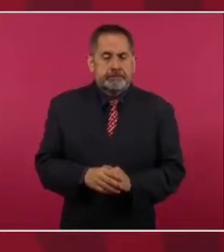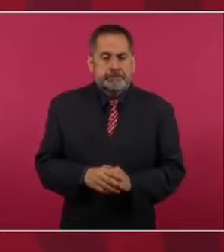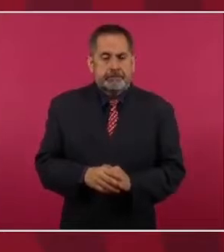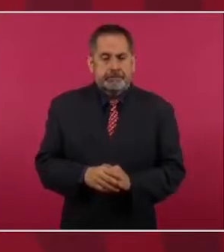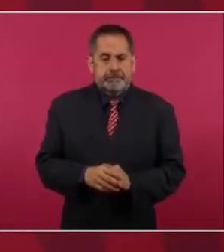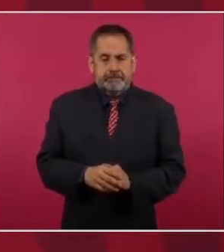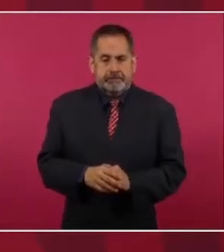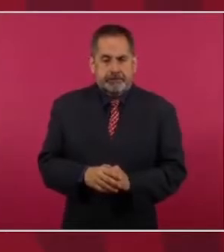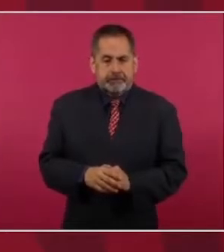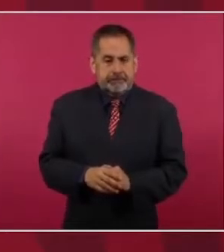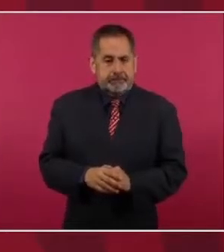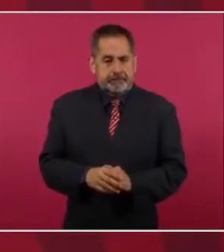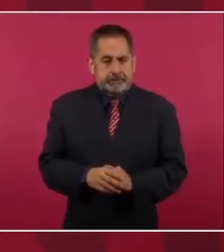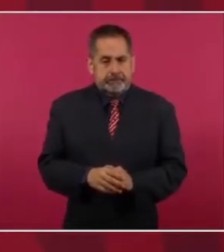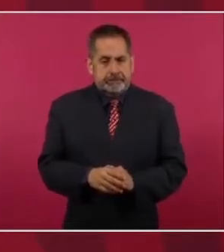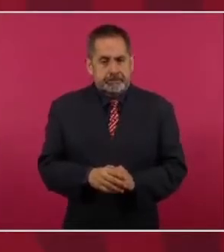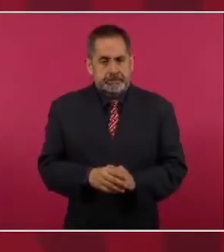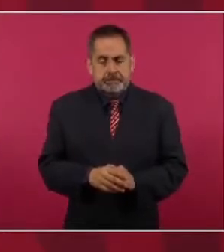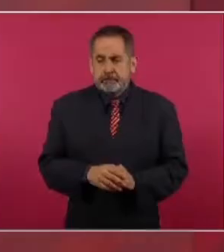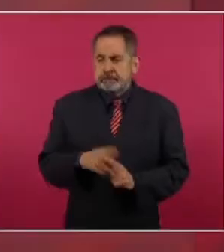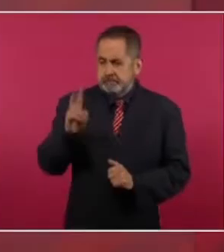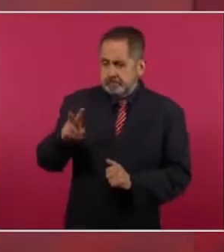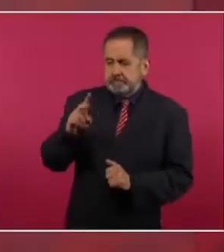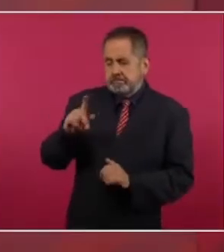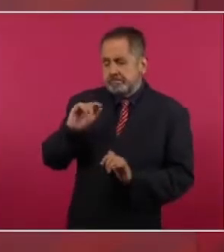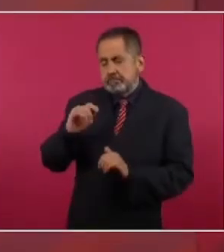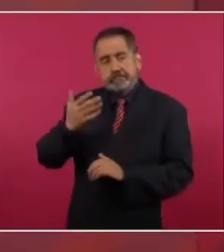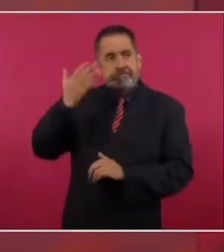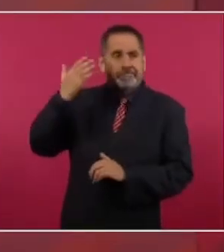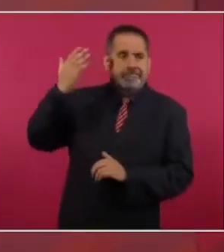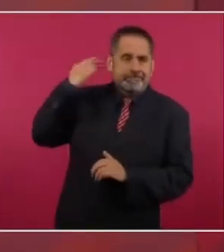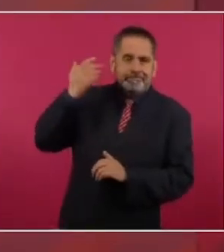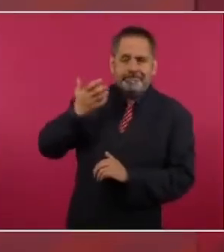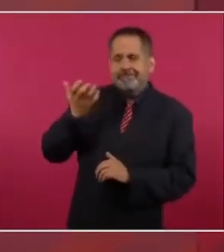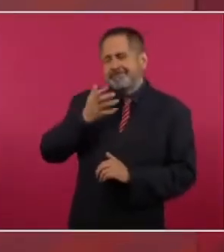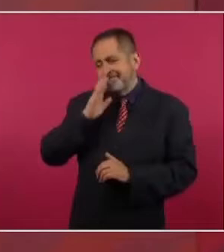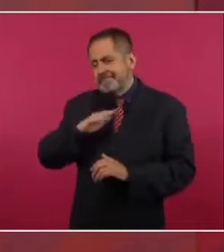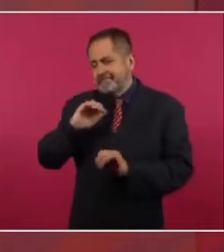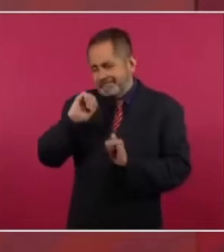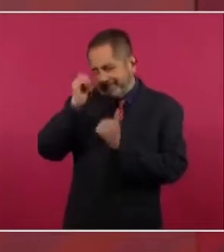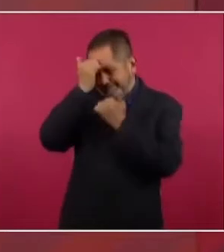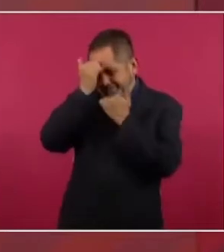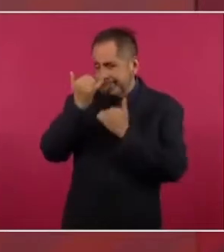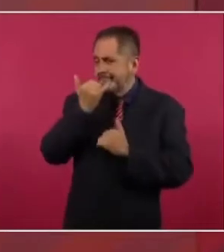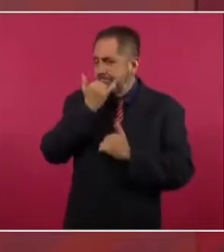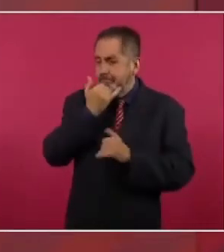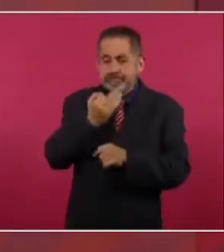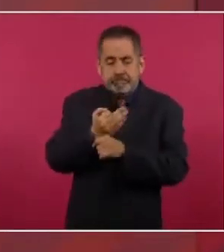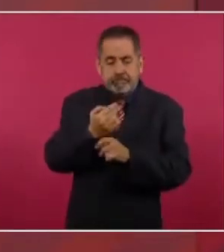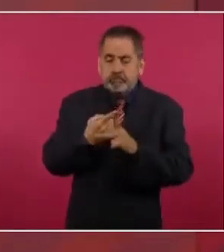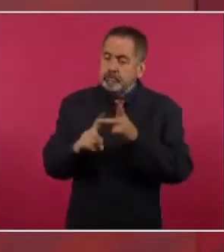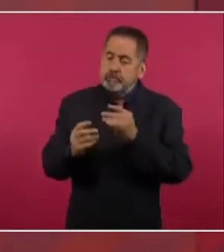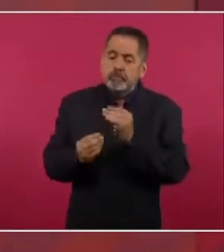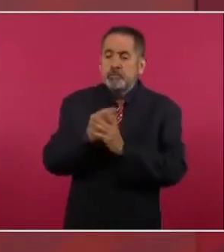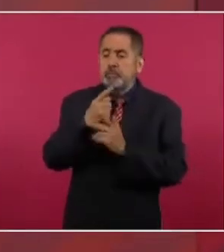Y nos arrepentimos y vamos a iniciar una etapa nueva,